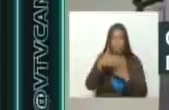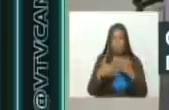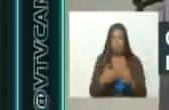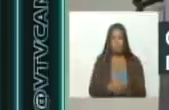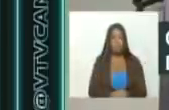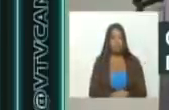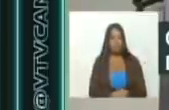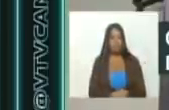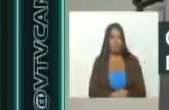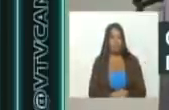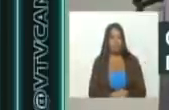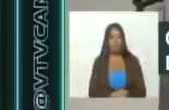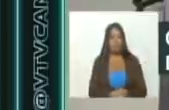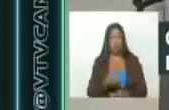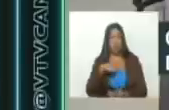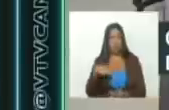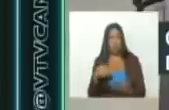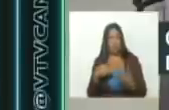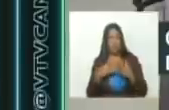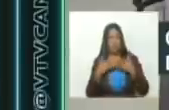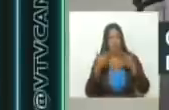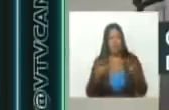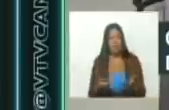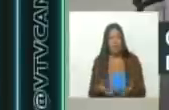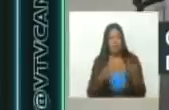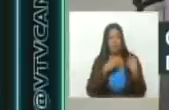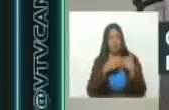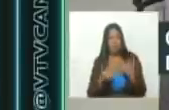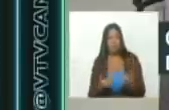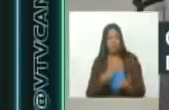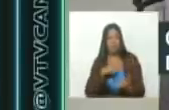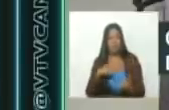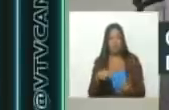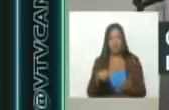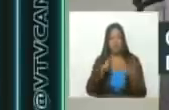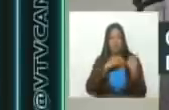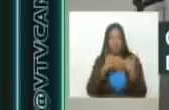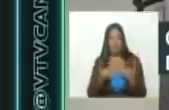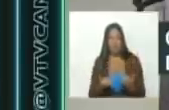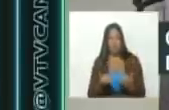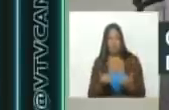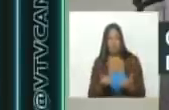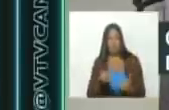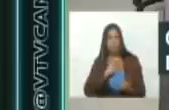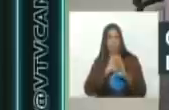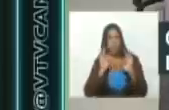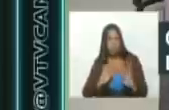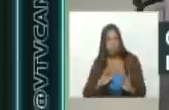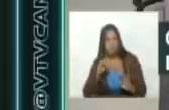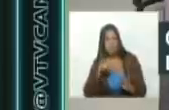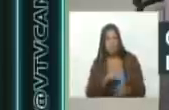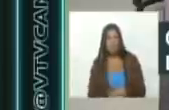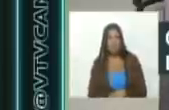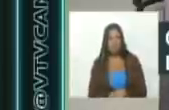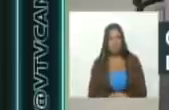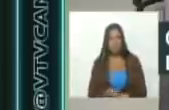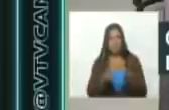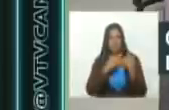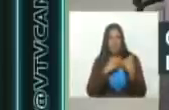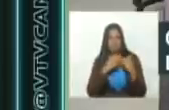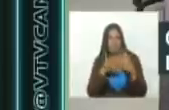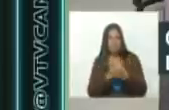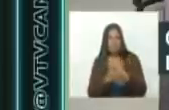para atribuirle responsabilidades al gobierno. Algunas de esas responsabilidades inexistentes y otras de esas responsabilidades